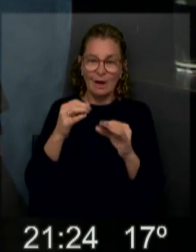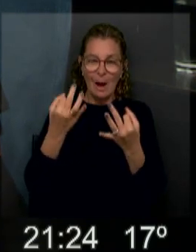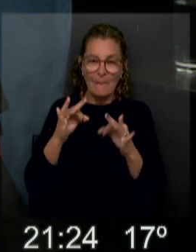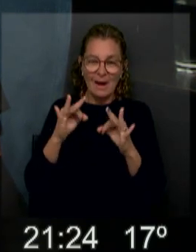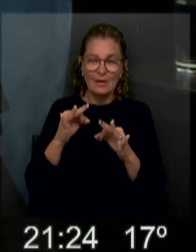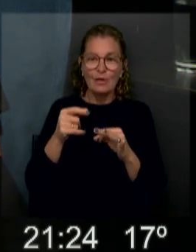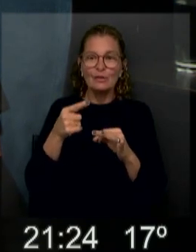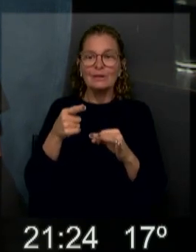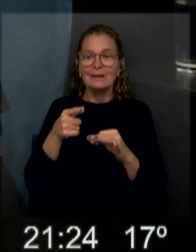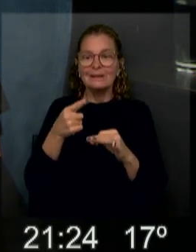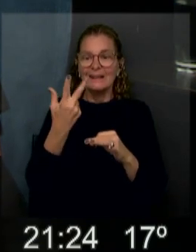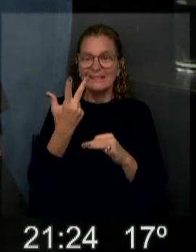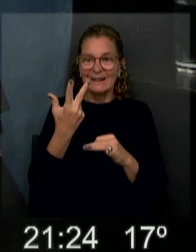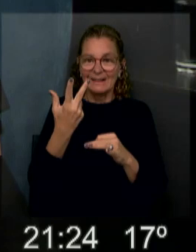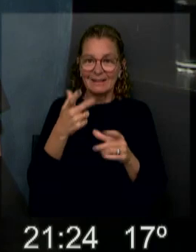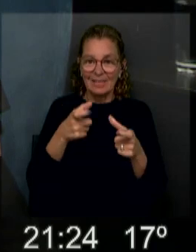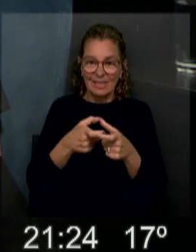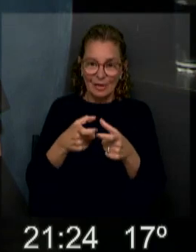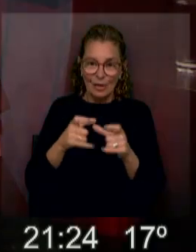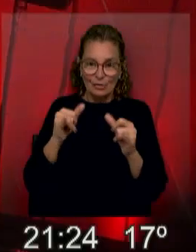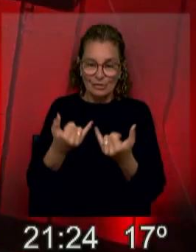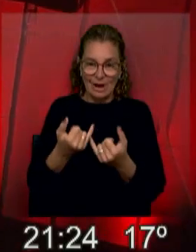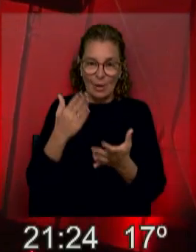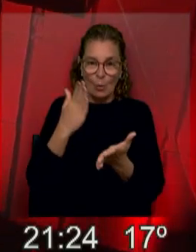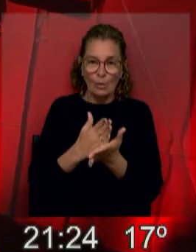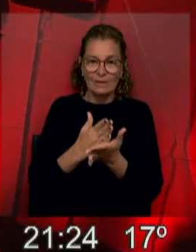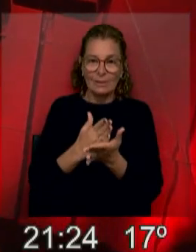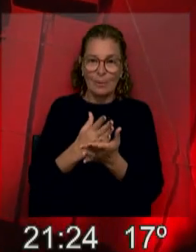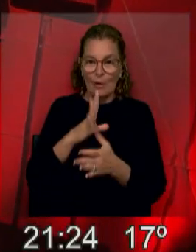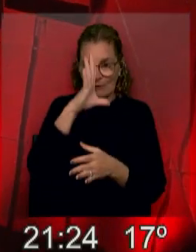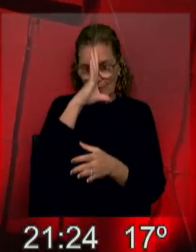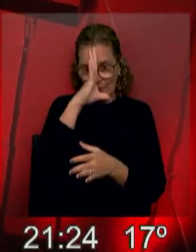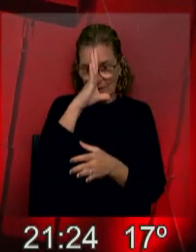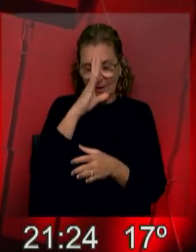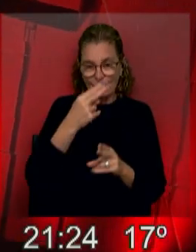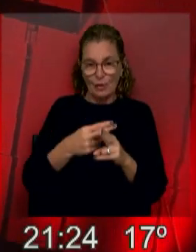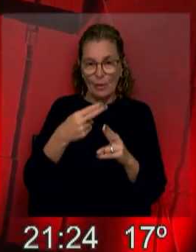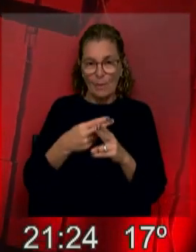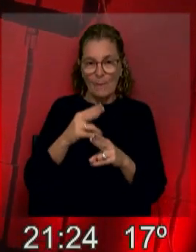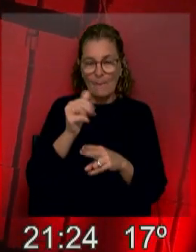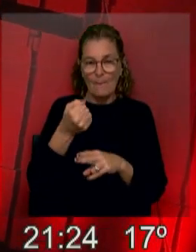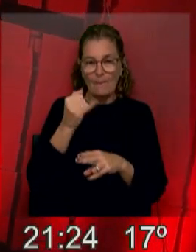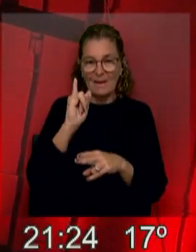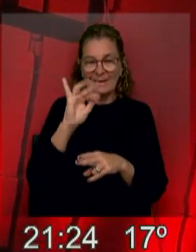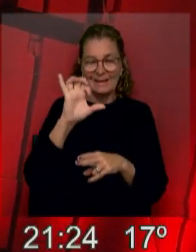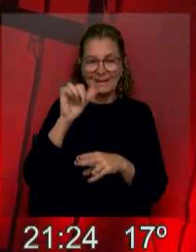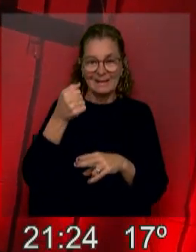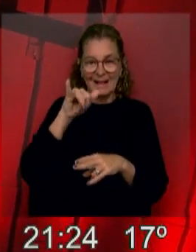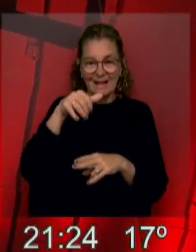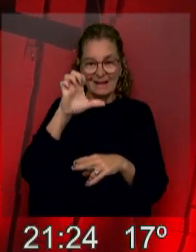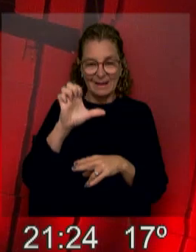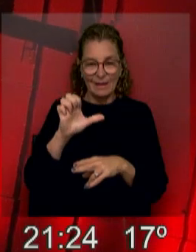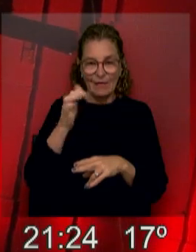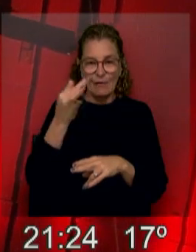Láser, que tienen 3 discos editados, el último se editó hace poco, en febrero, que se llama Paisaje Fósil, y bueno, lo van a